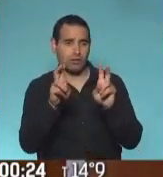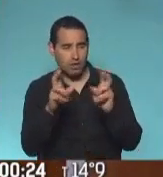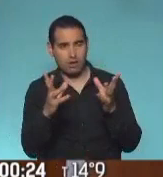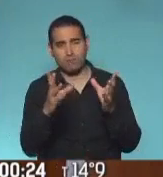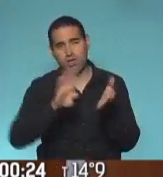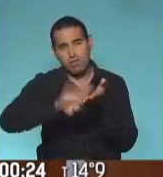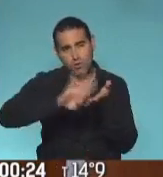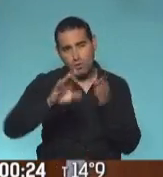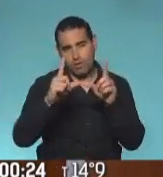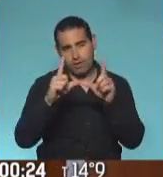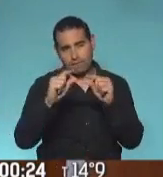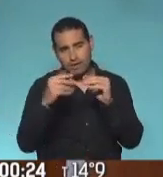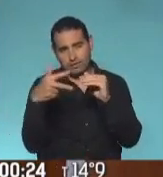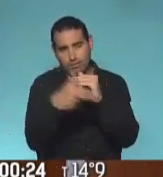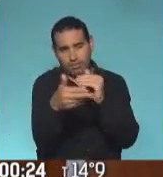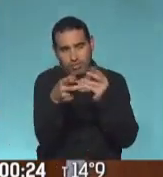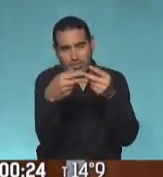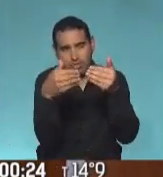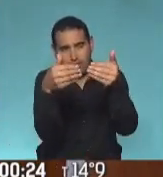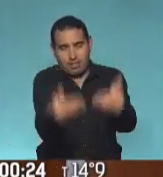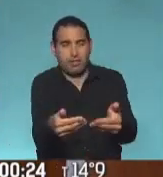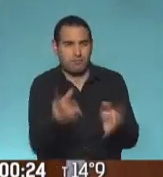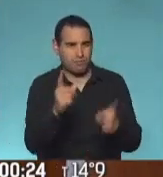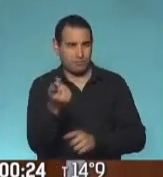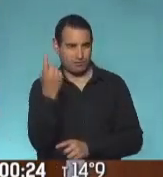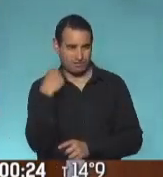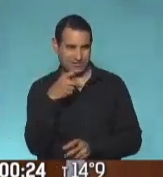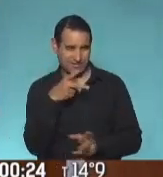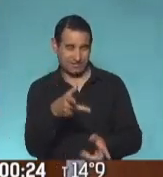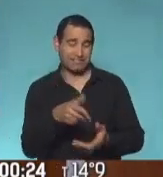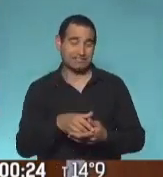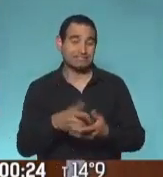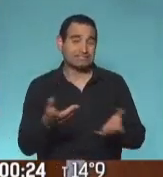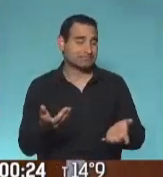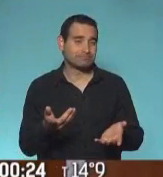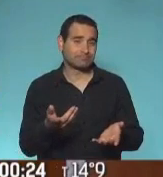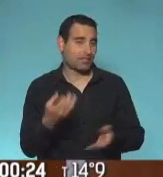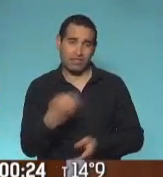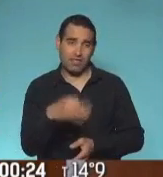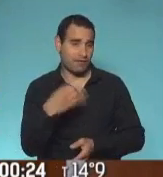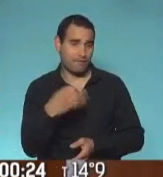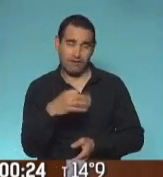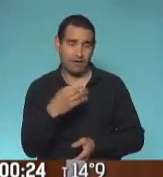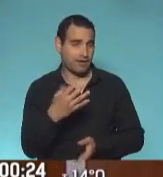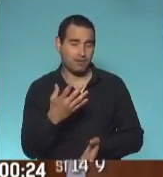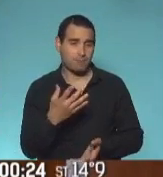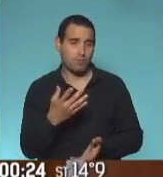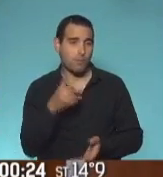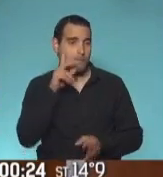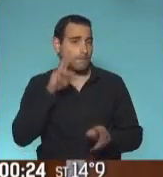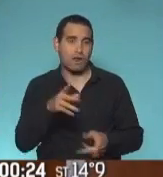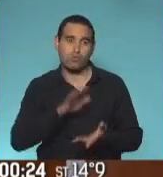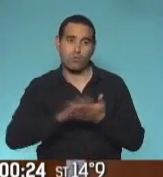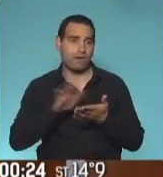perfil, el reperfilamiento, como se ha dicho ayer, bueno, en fin, como sea, había que plantear alguna nueva